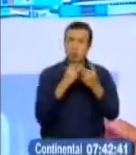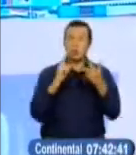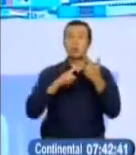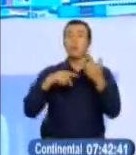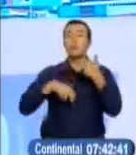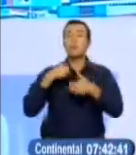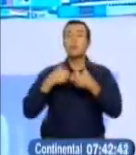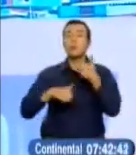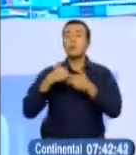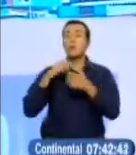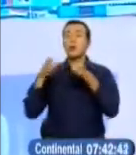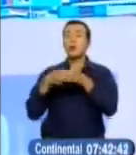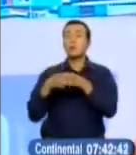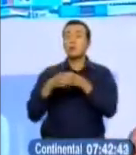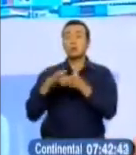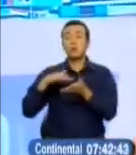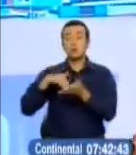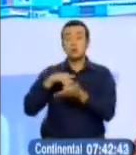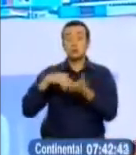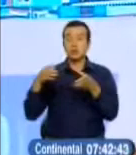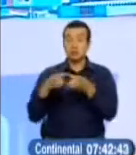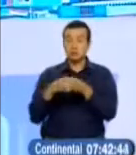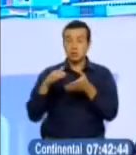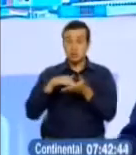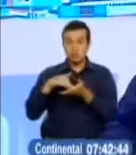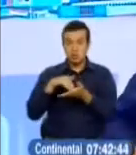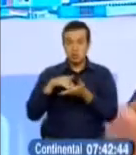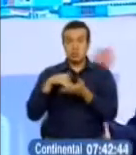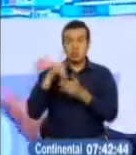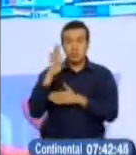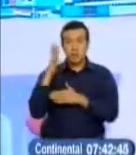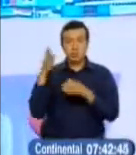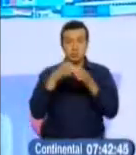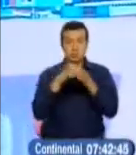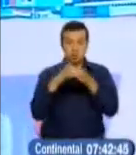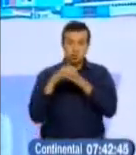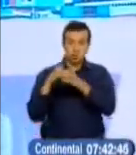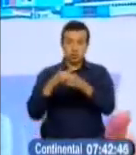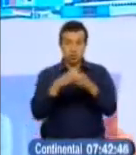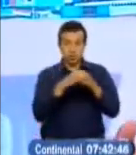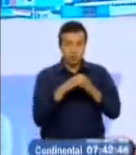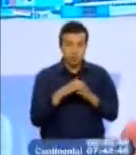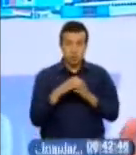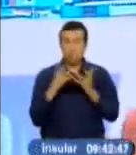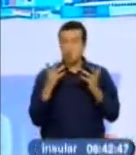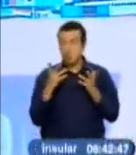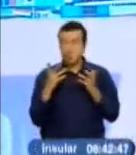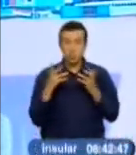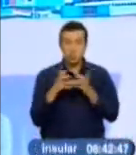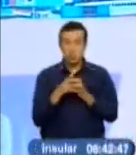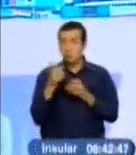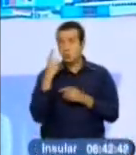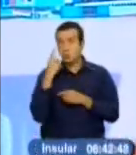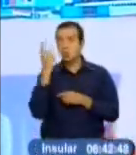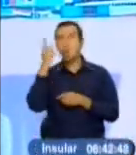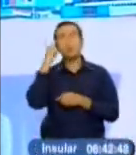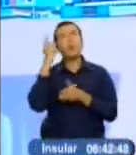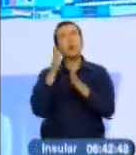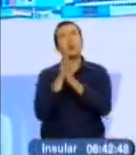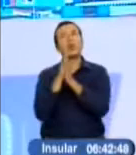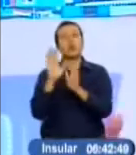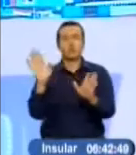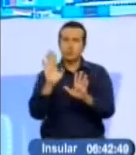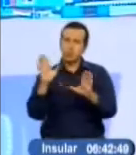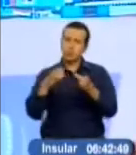problema de débiles en vez de proliferar estas asociaciones que son cáscaras que solamente tienen subsidio debemos